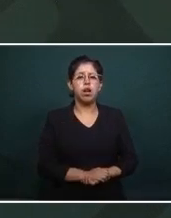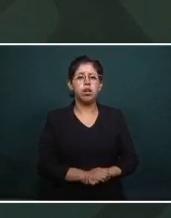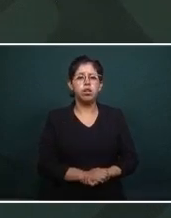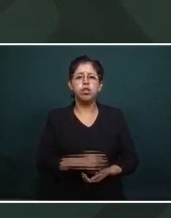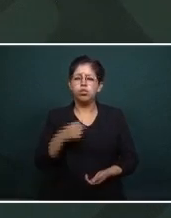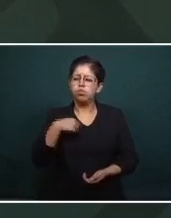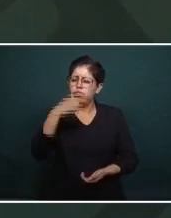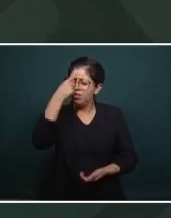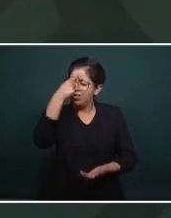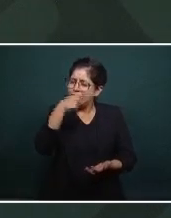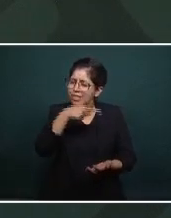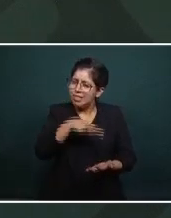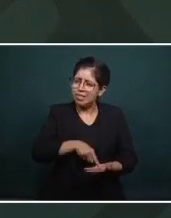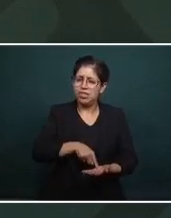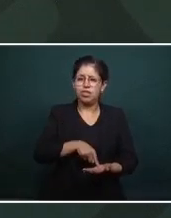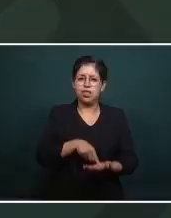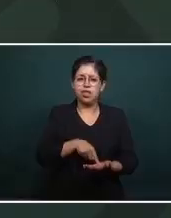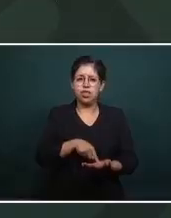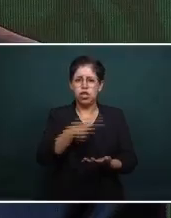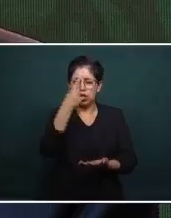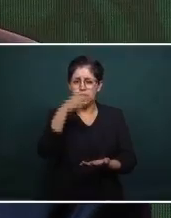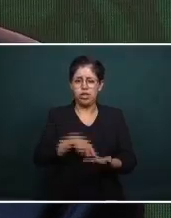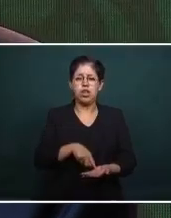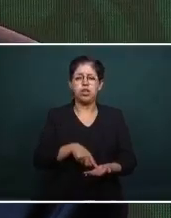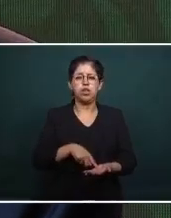creo en eso, creo que